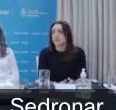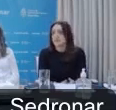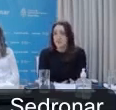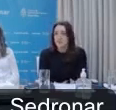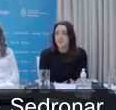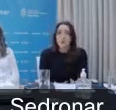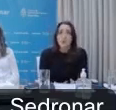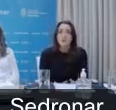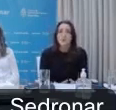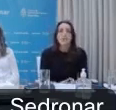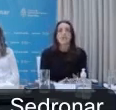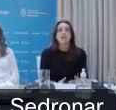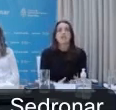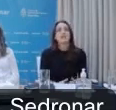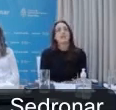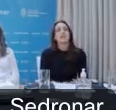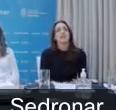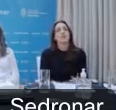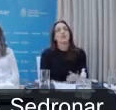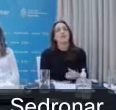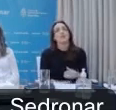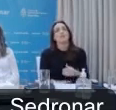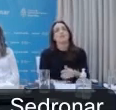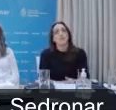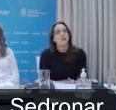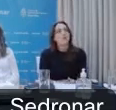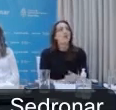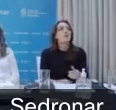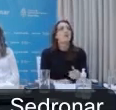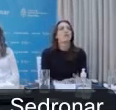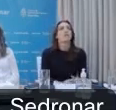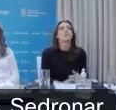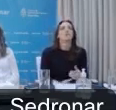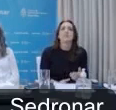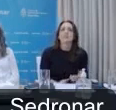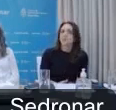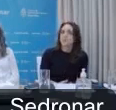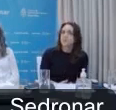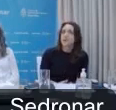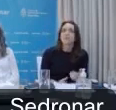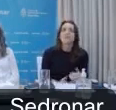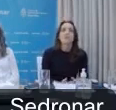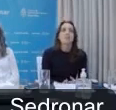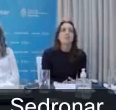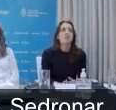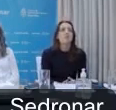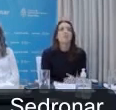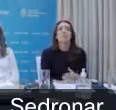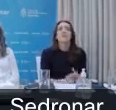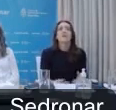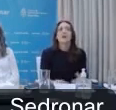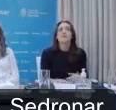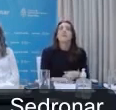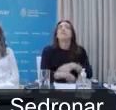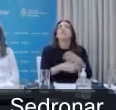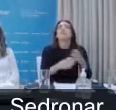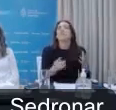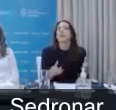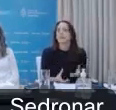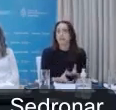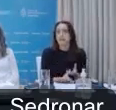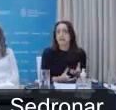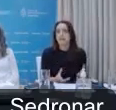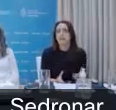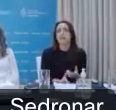estaban atravesando duelos por el fallecimiento de sus abuelos, ¿no? O estaban angustiados y tenían miedo de enfermarse. Bueno, había un montón de